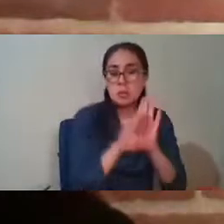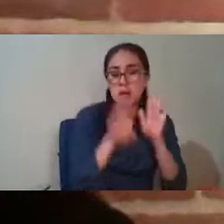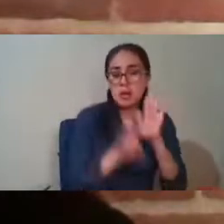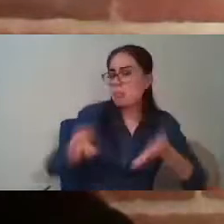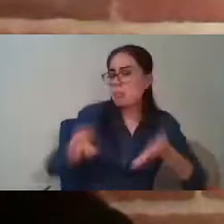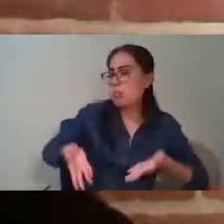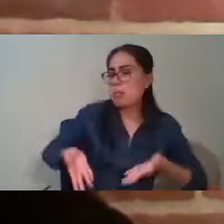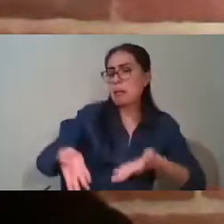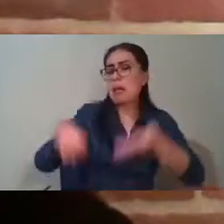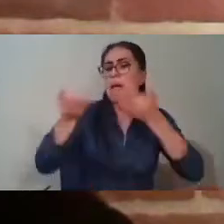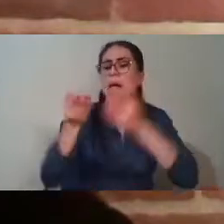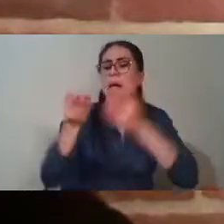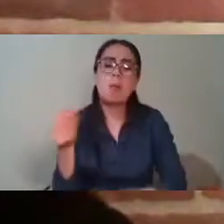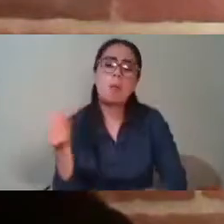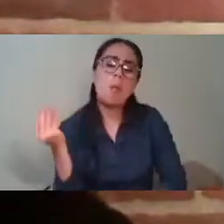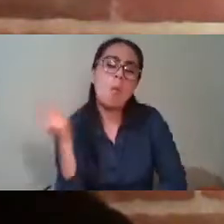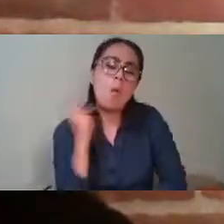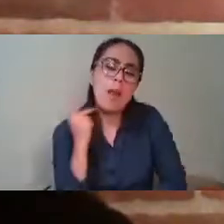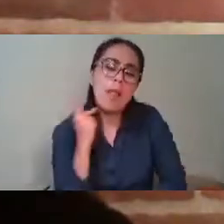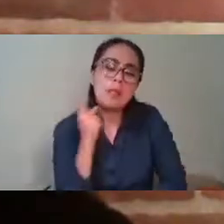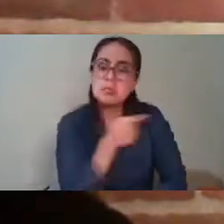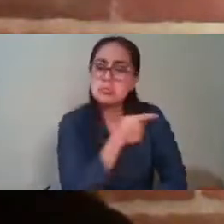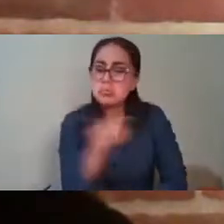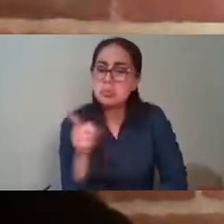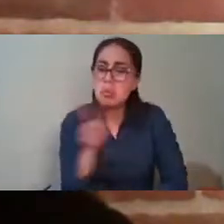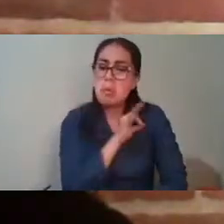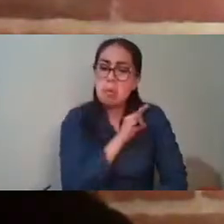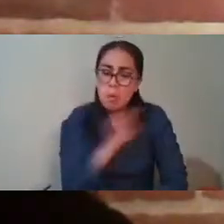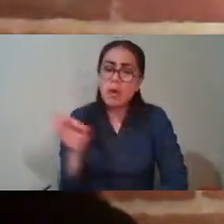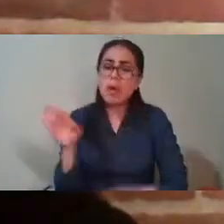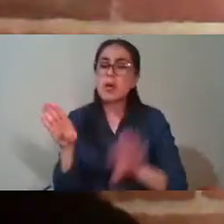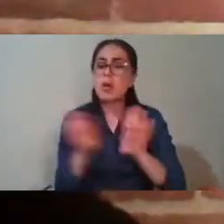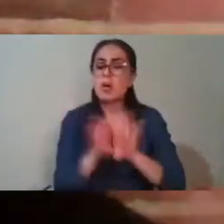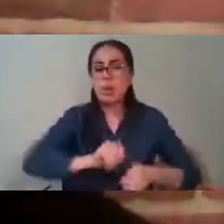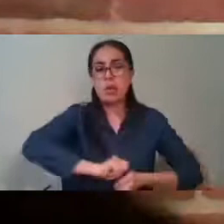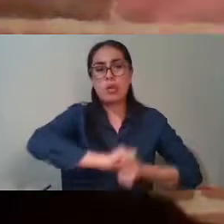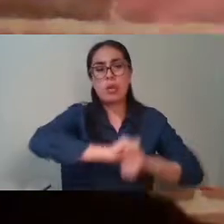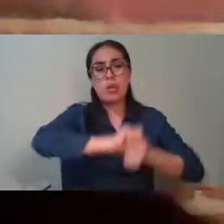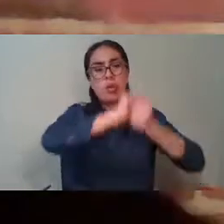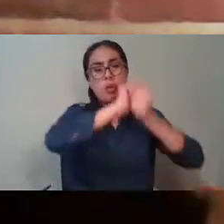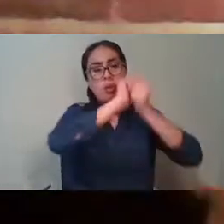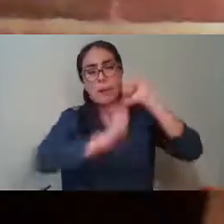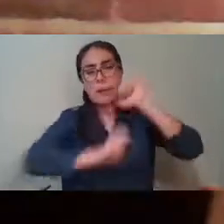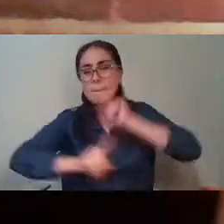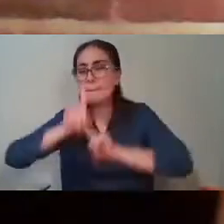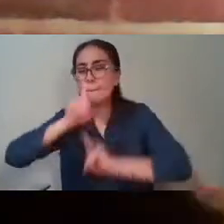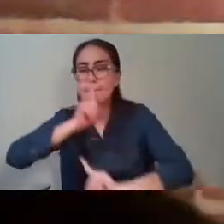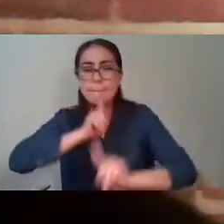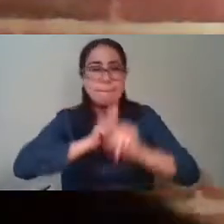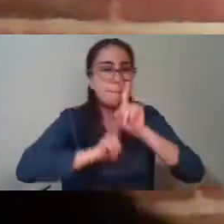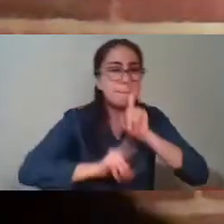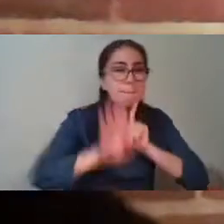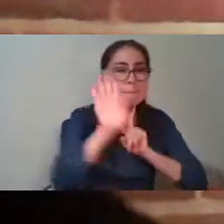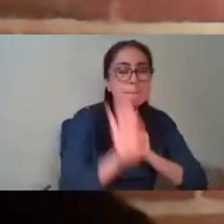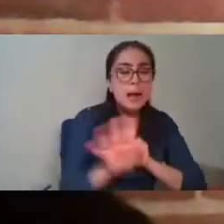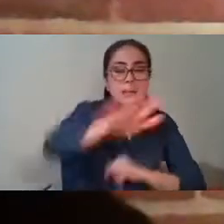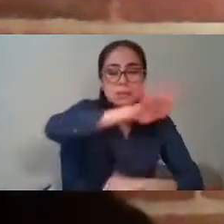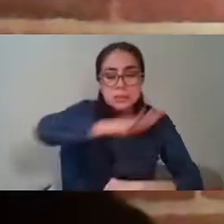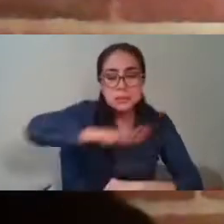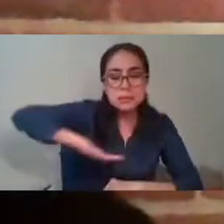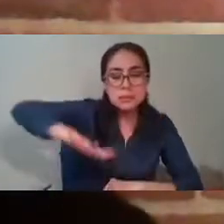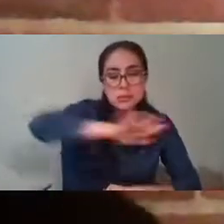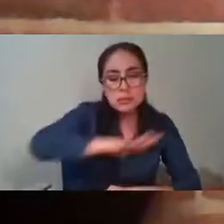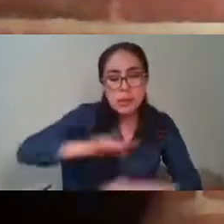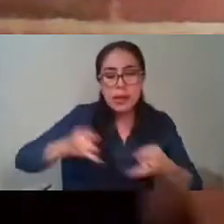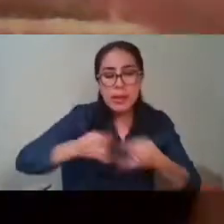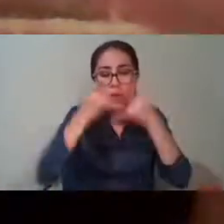la inteligencia mimética, la capacidad de transformarse en otro, de mentir y de crear una ficción con su cuerpo. Aceptemos